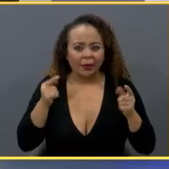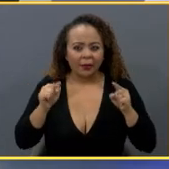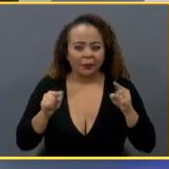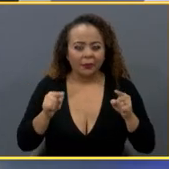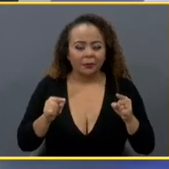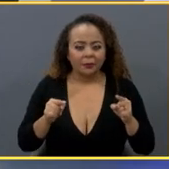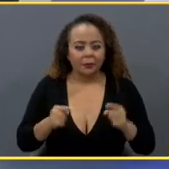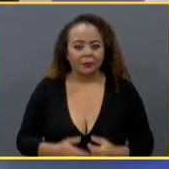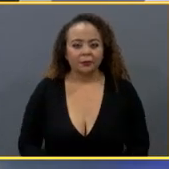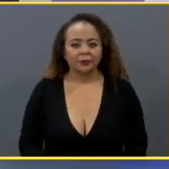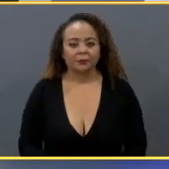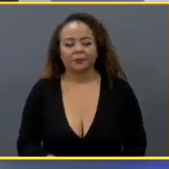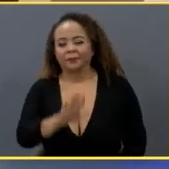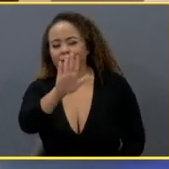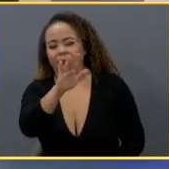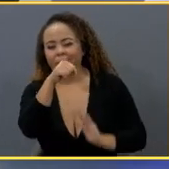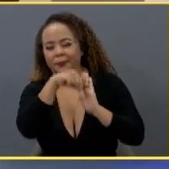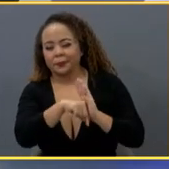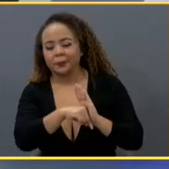¿Cómo? ¿A qué voy?